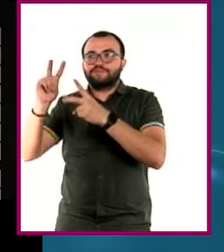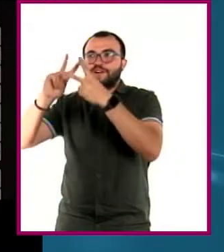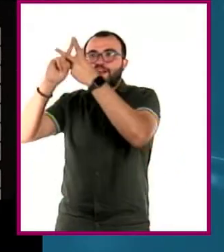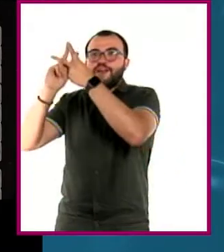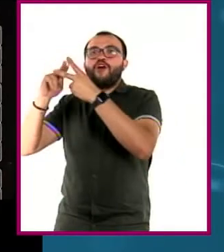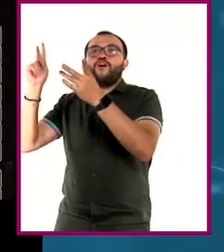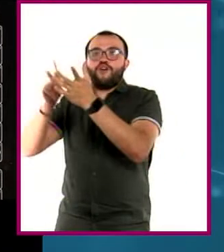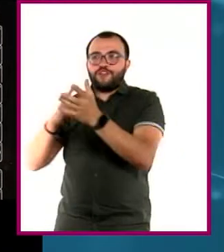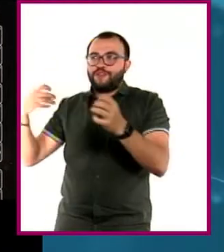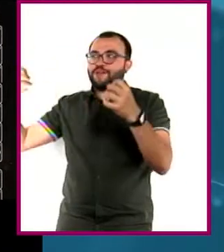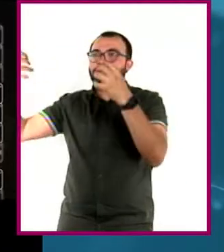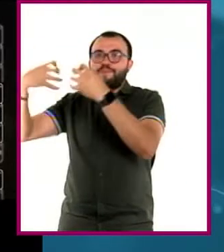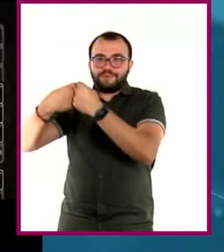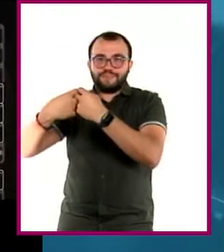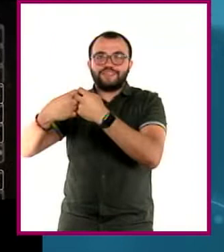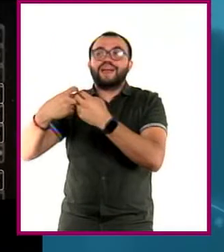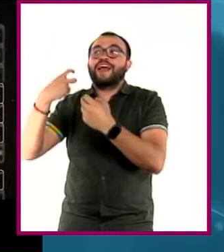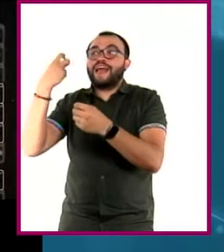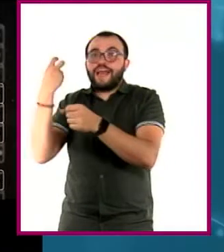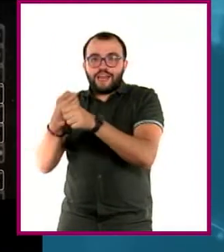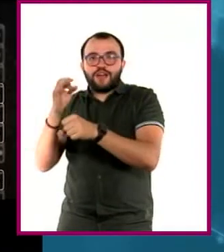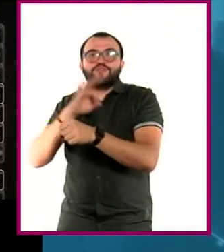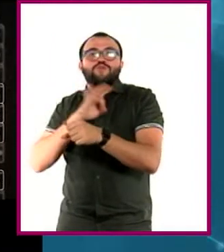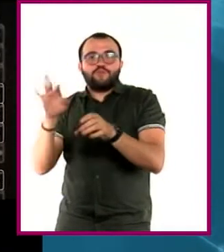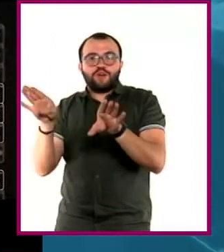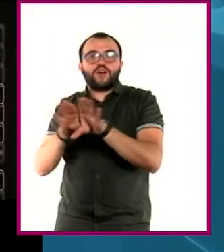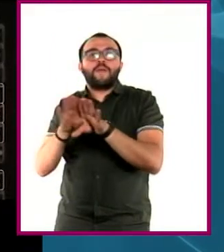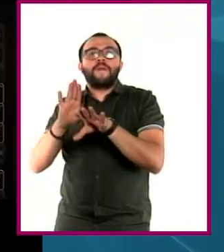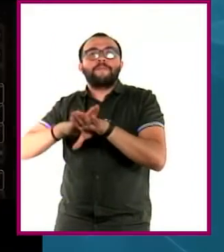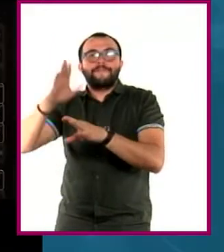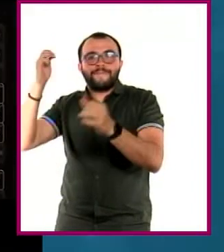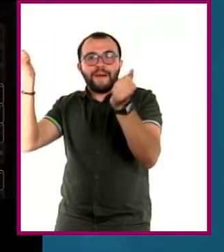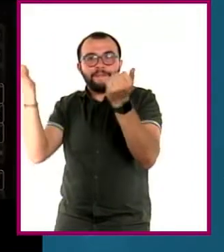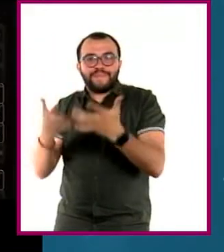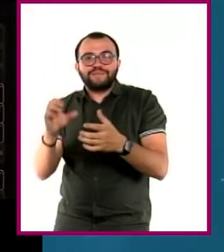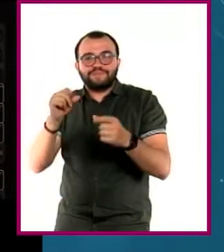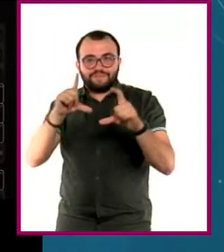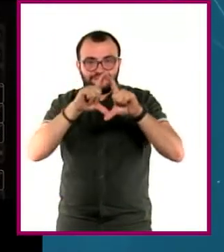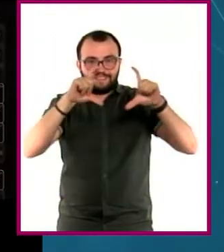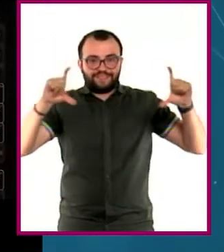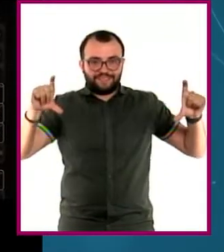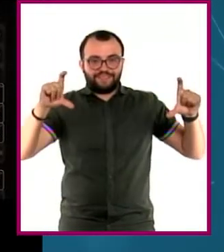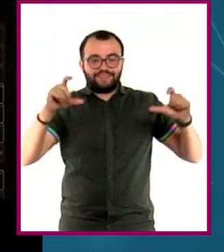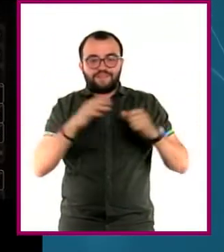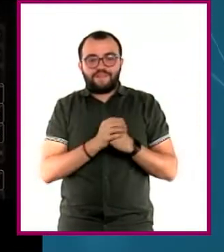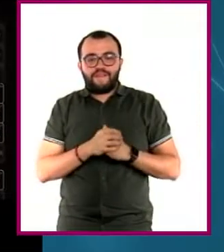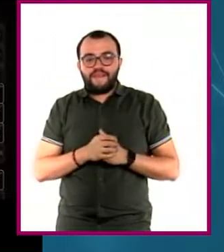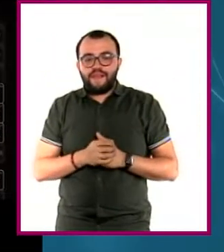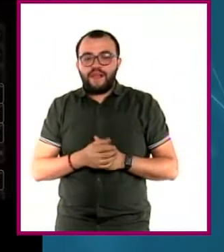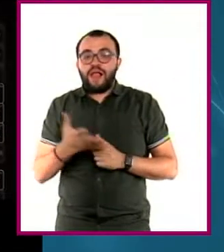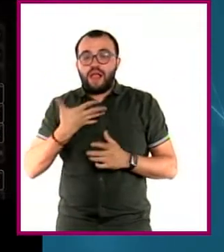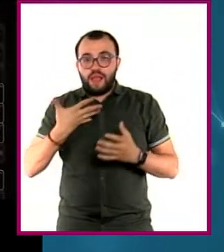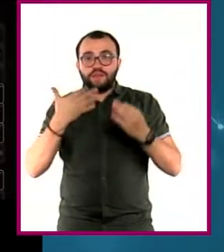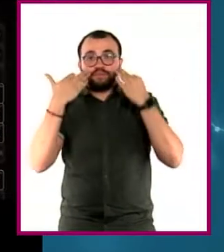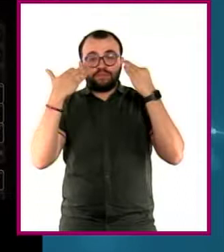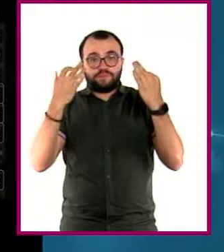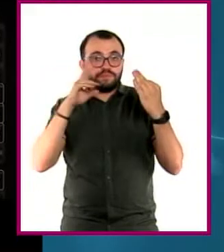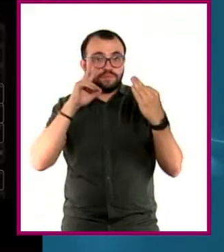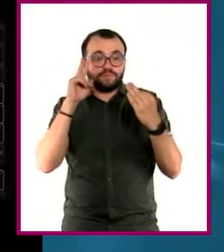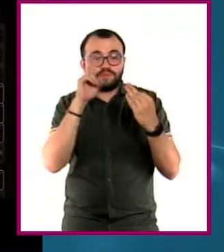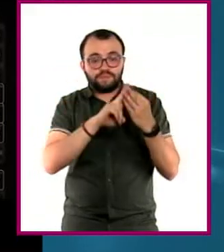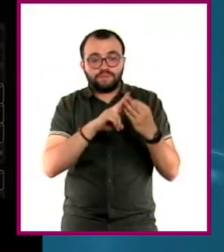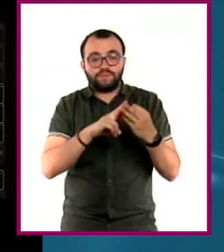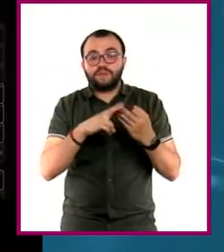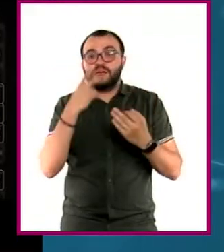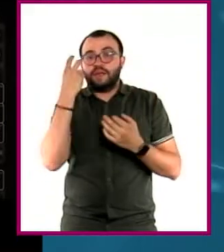ellos podremos formar los elementos más pesados de la tabla periódica de elementos. De hecho, hay evidencia observacional